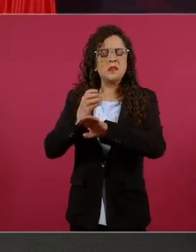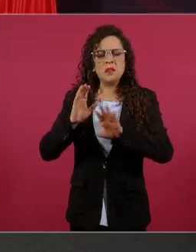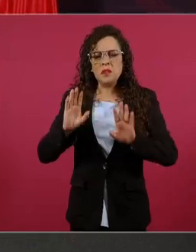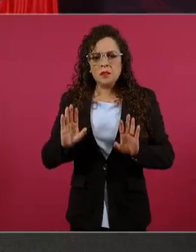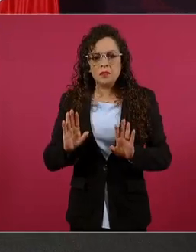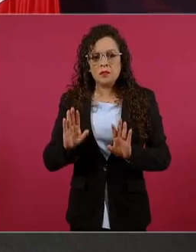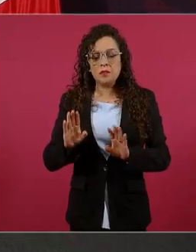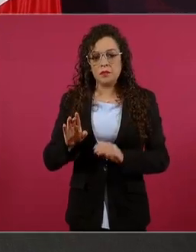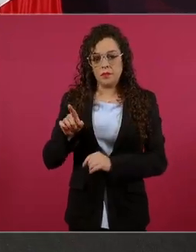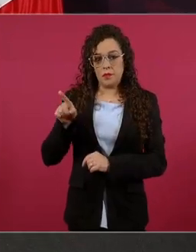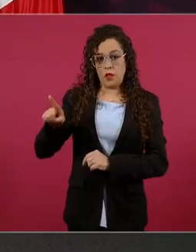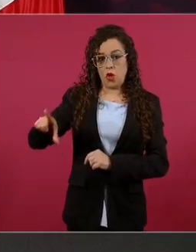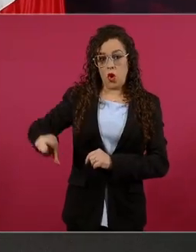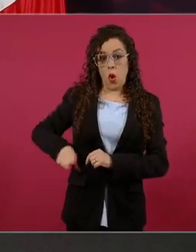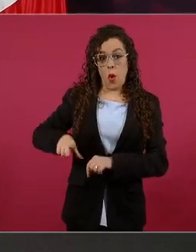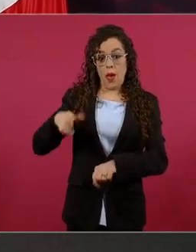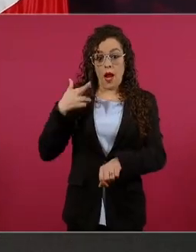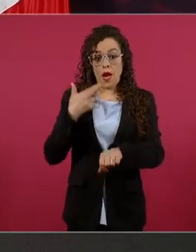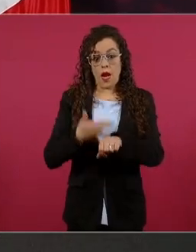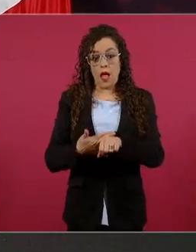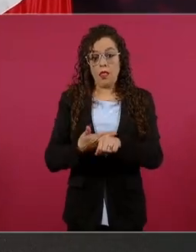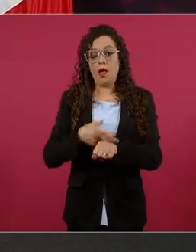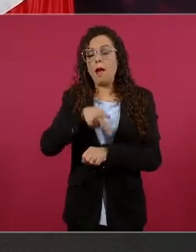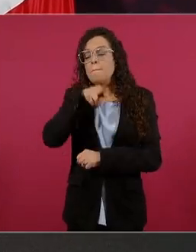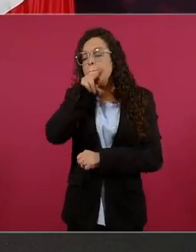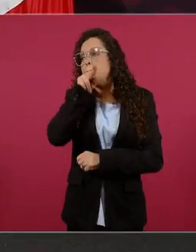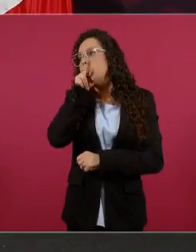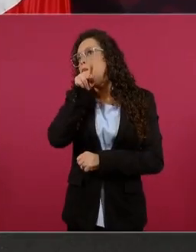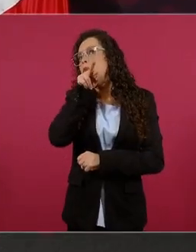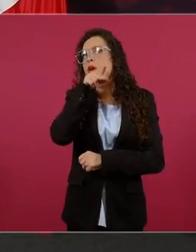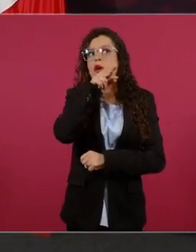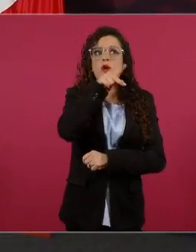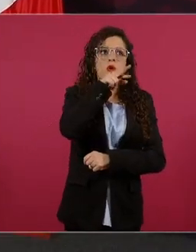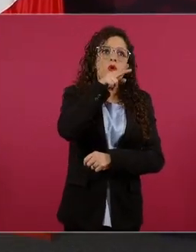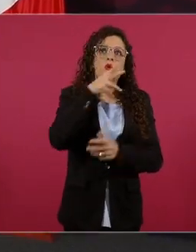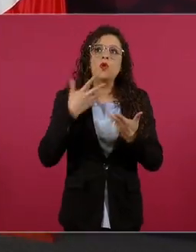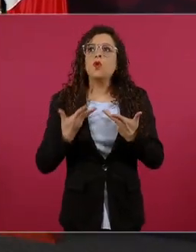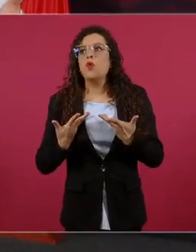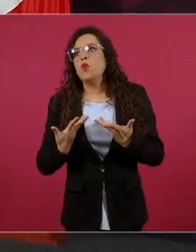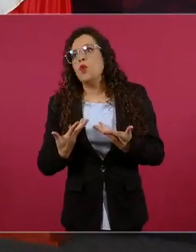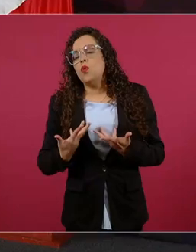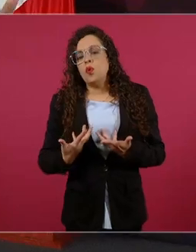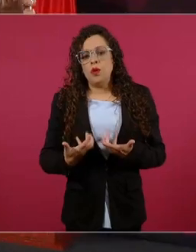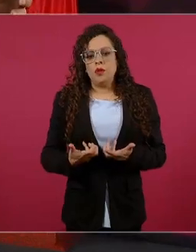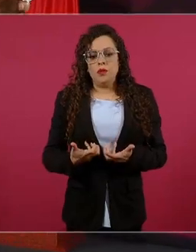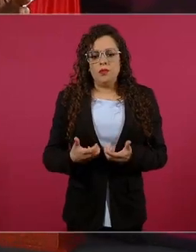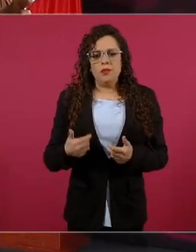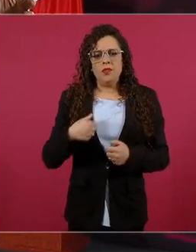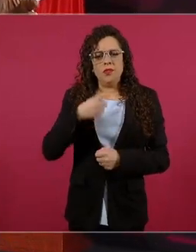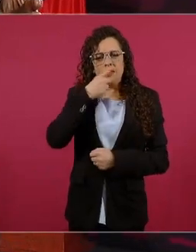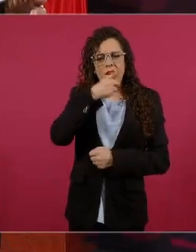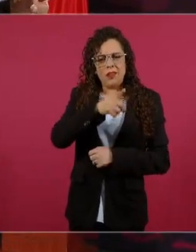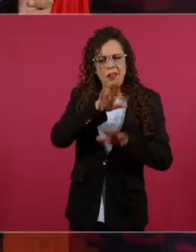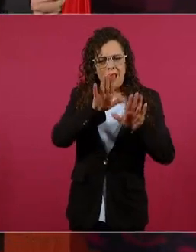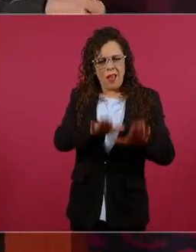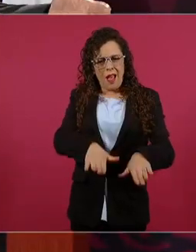y el gobernador estaba muy angustiado. Le digo, no, porque era una provocación